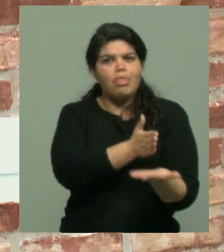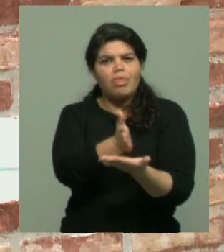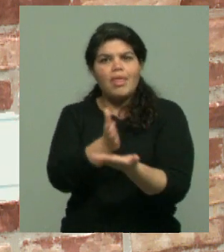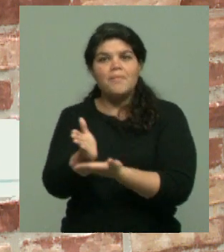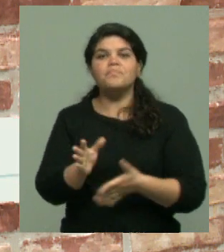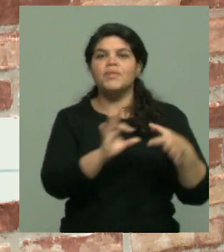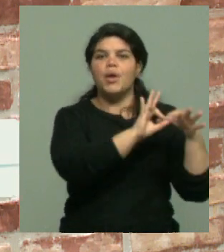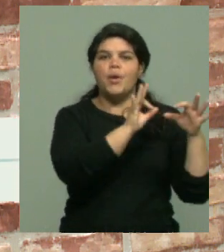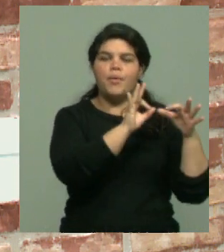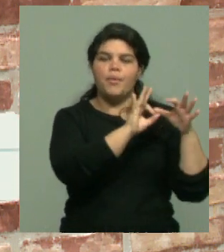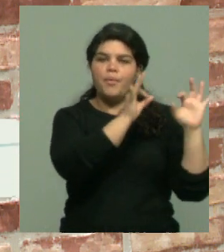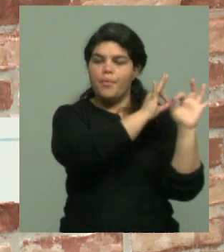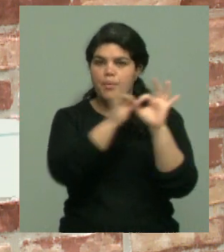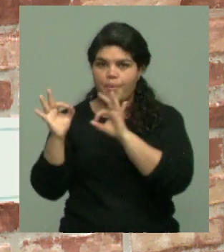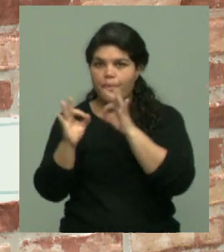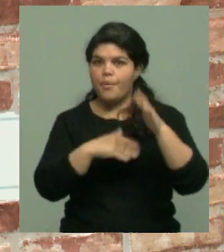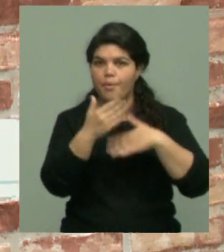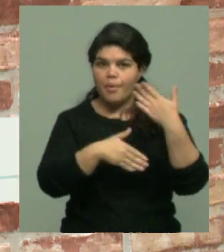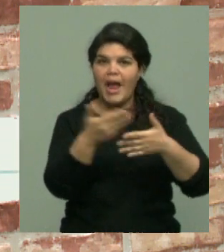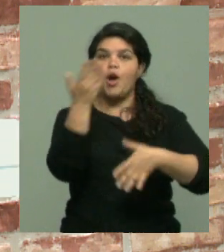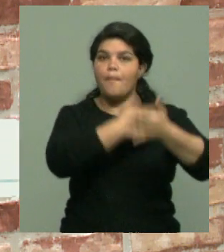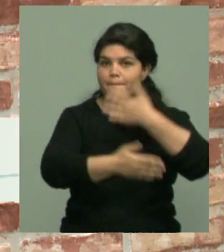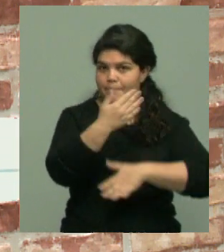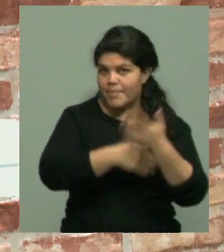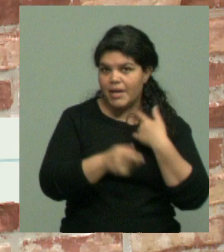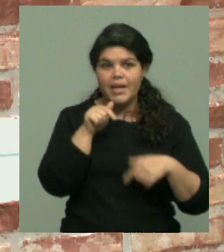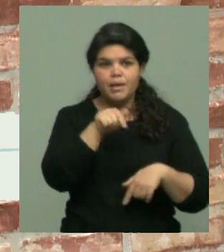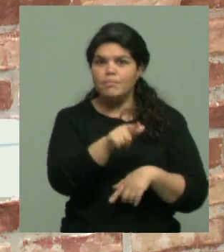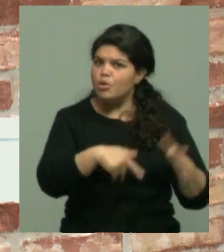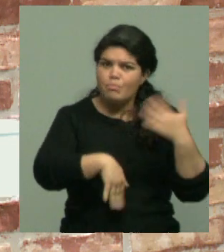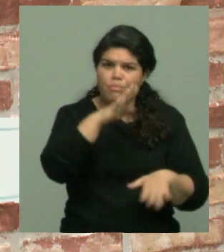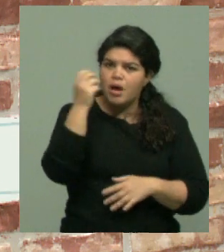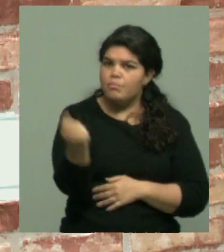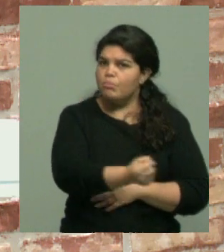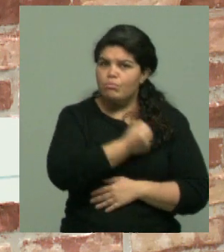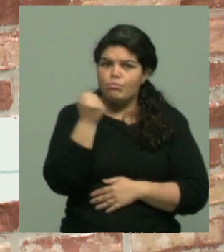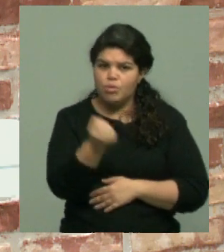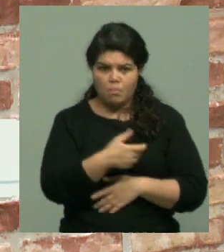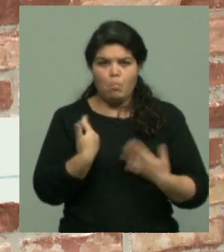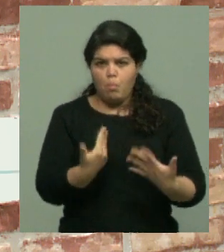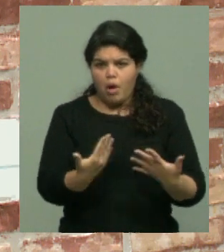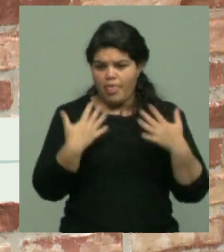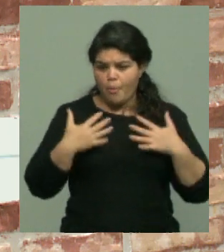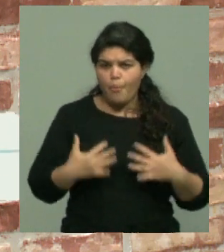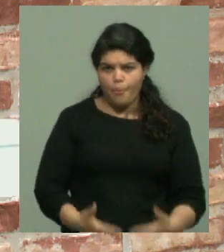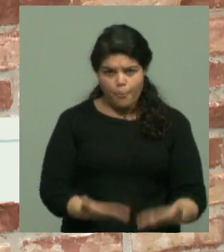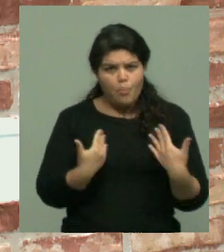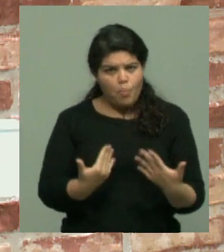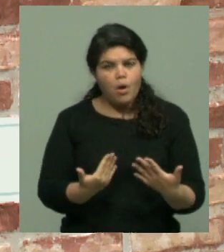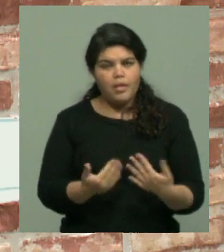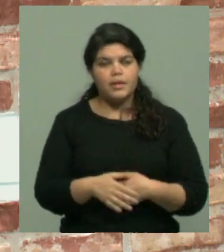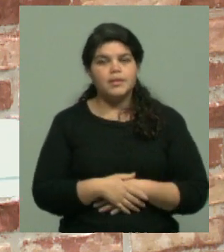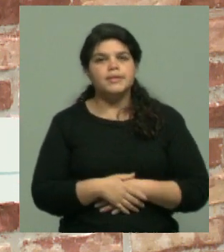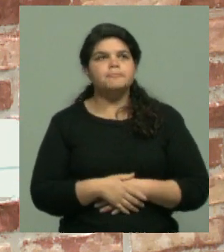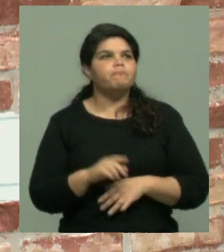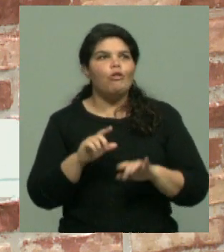manera lo demuestran. ¿No? Esto de que podemos hacer cualquier disciplina siempre que obviamente estemos en condiciones, pero además no tener